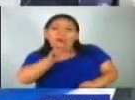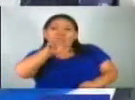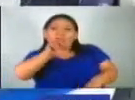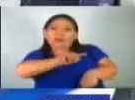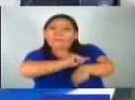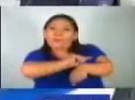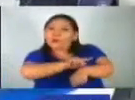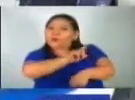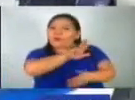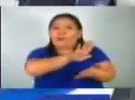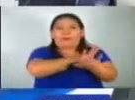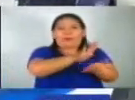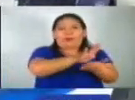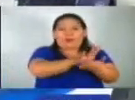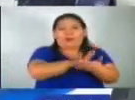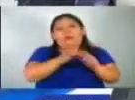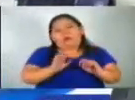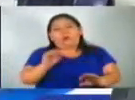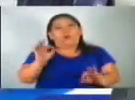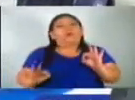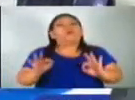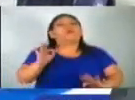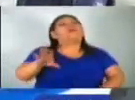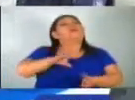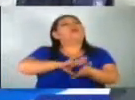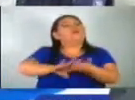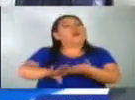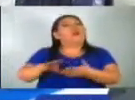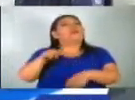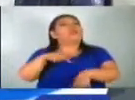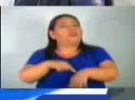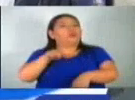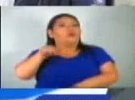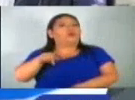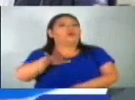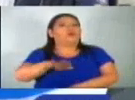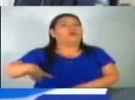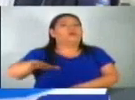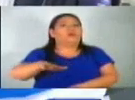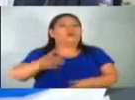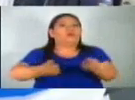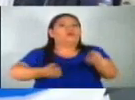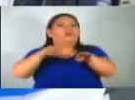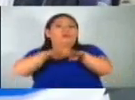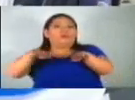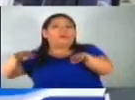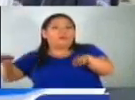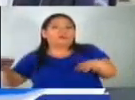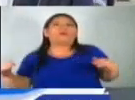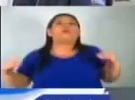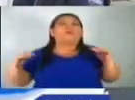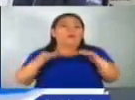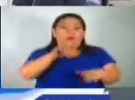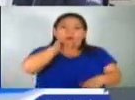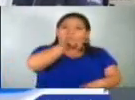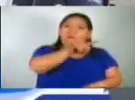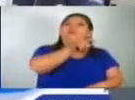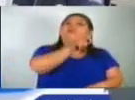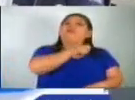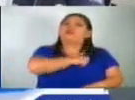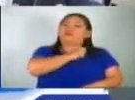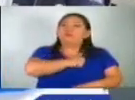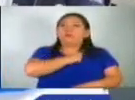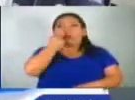minutos a los consumidores y cobren lo justo por el tiempo de uso de las instalaciones. De igual forma, señala que los establecimientos